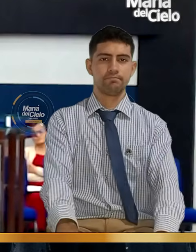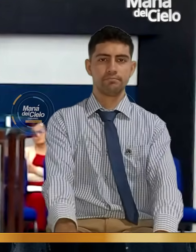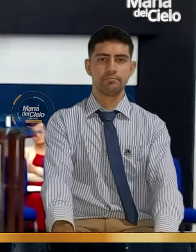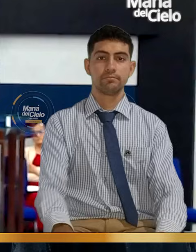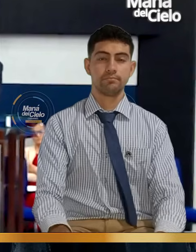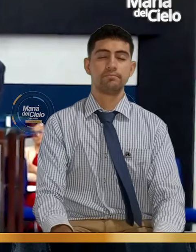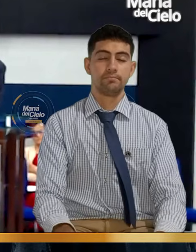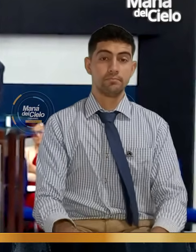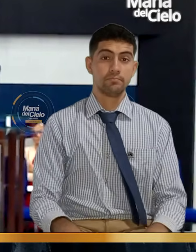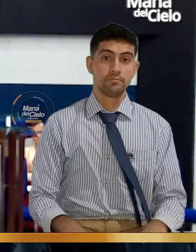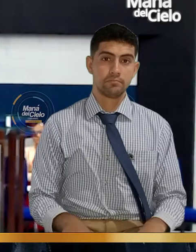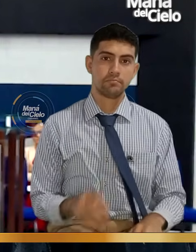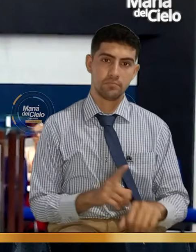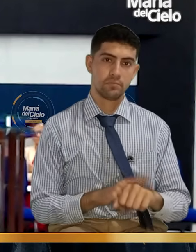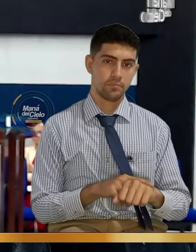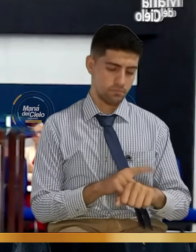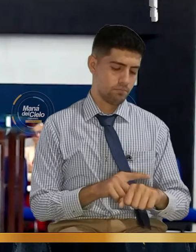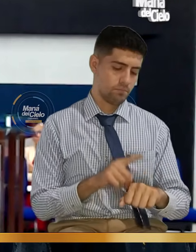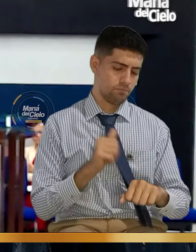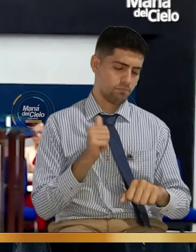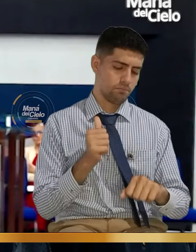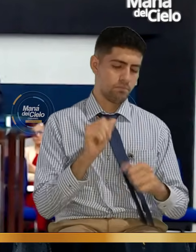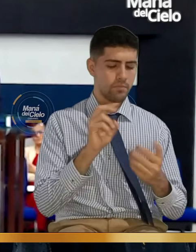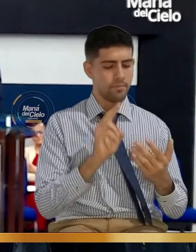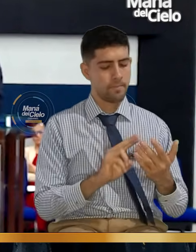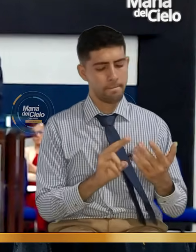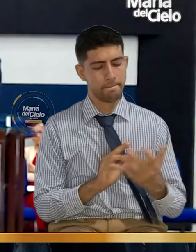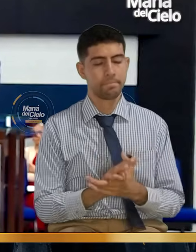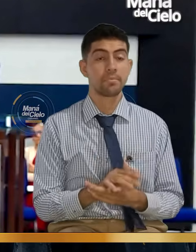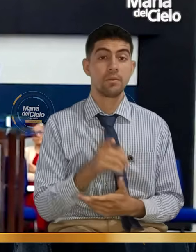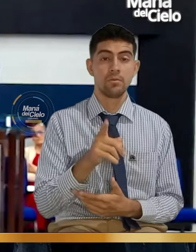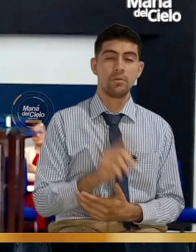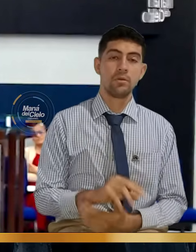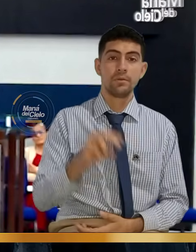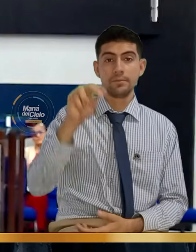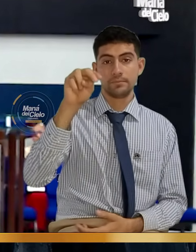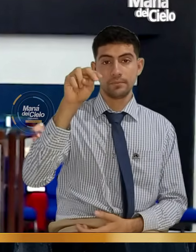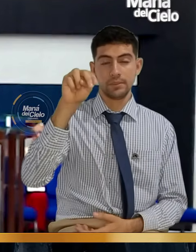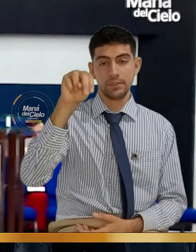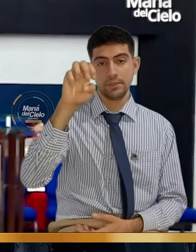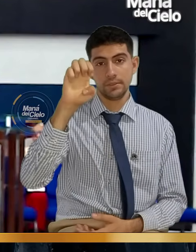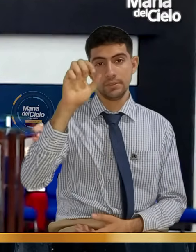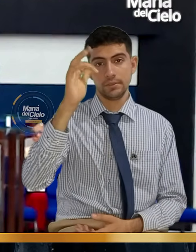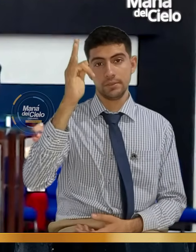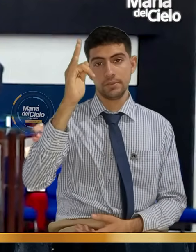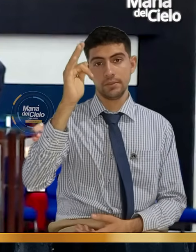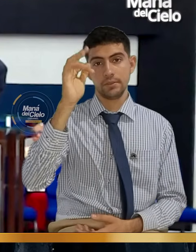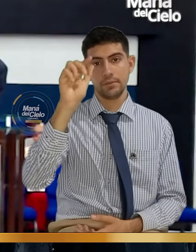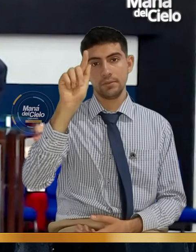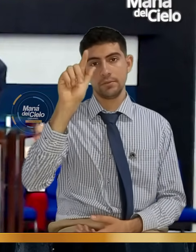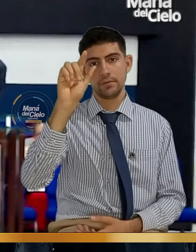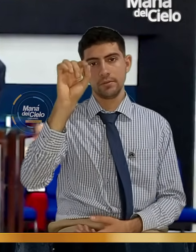yo. Leer la escritura, escudriñar las escrituras. Porque Abraham,